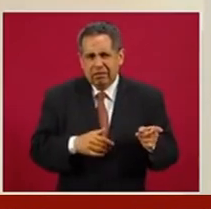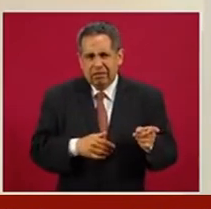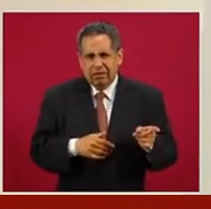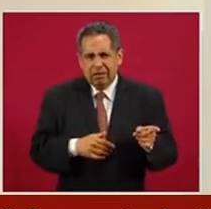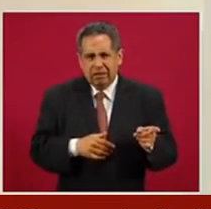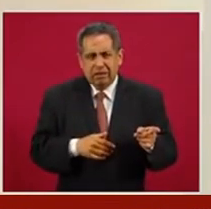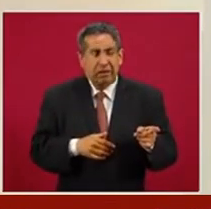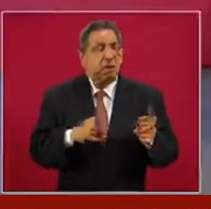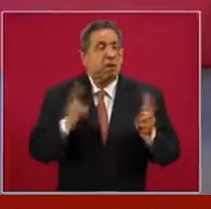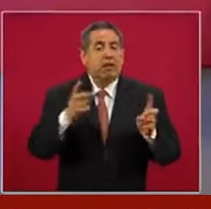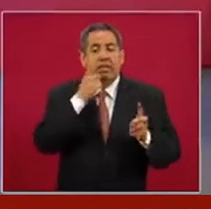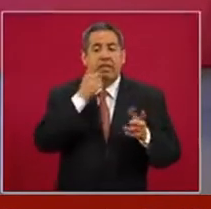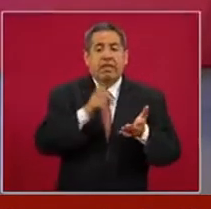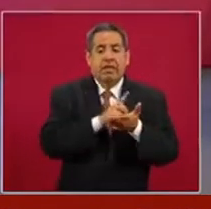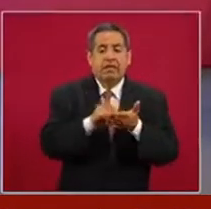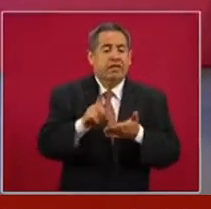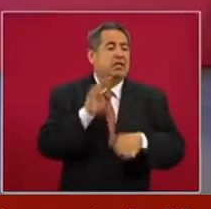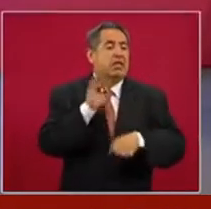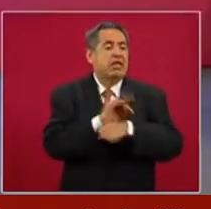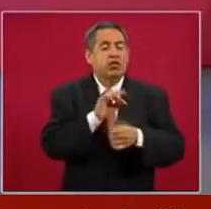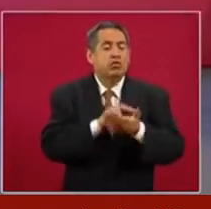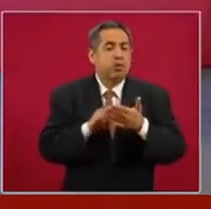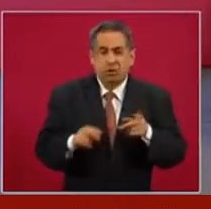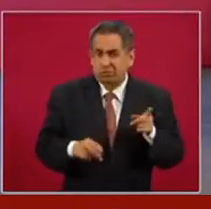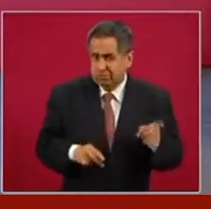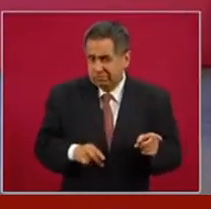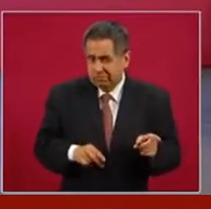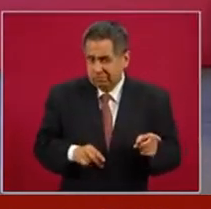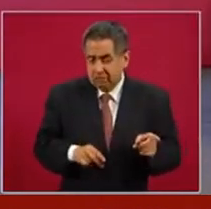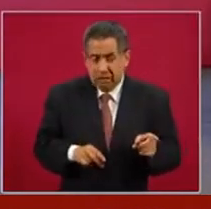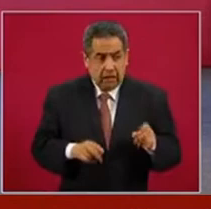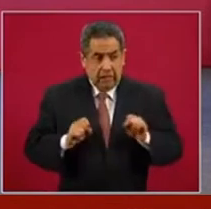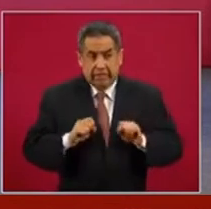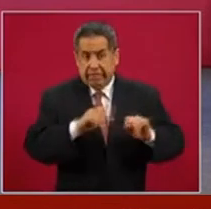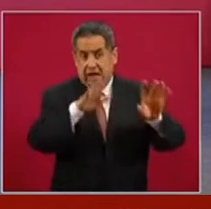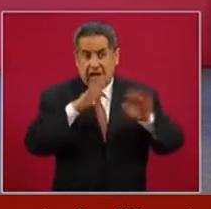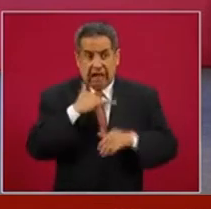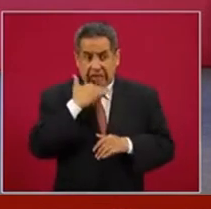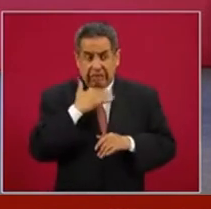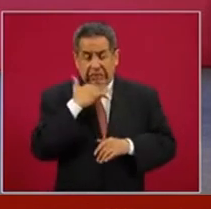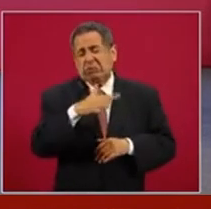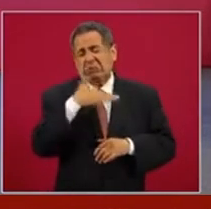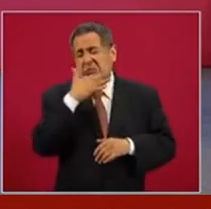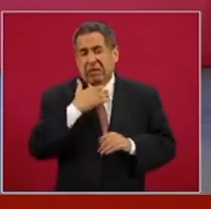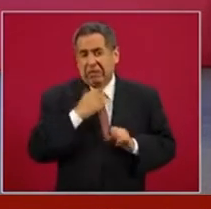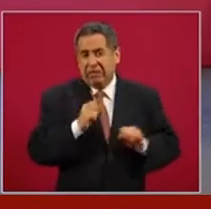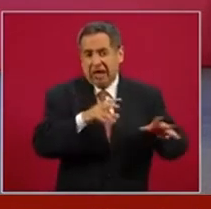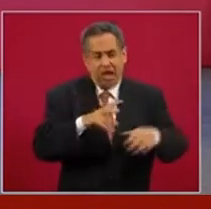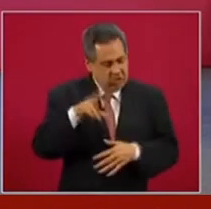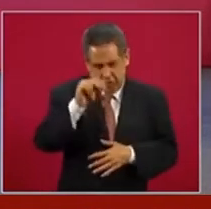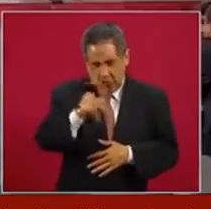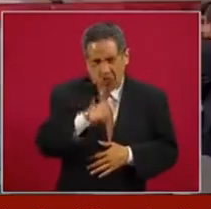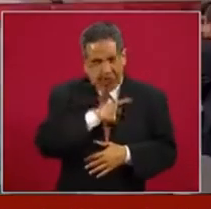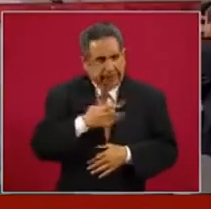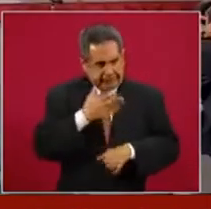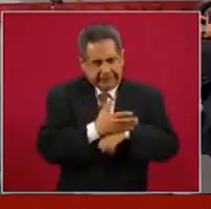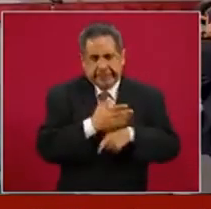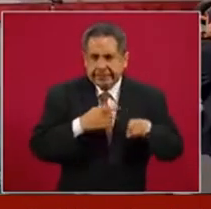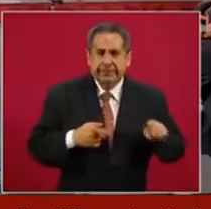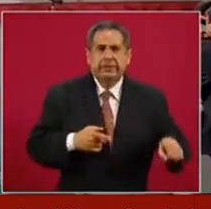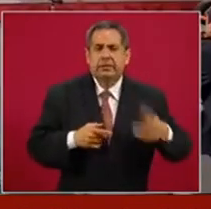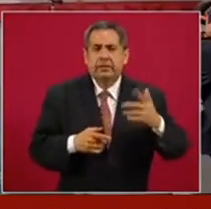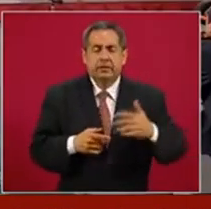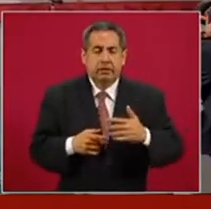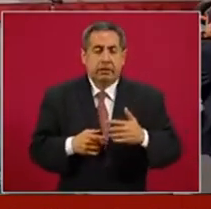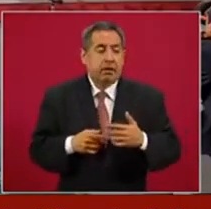de los derechos humanos, pero no por ello deben gozar de impunidad y mucho menos conservar sus privilegios indebidos. En cuanto a